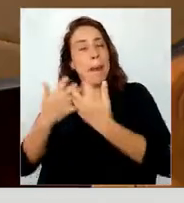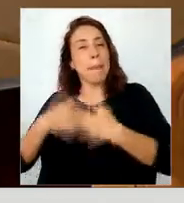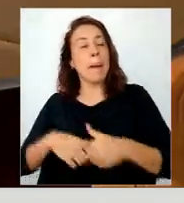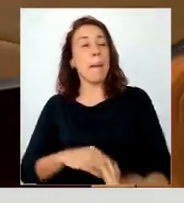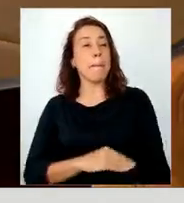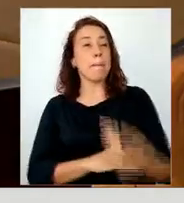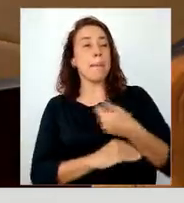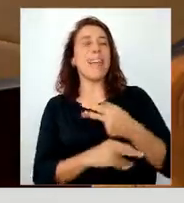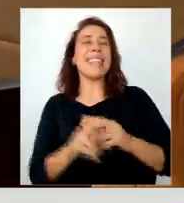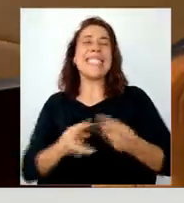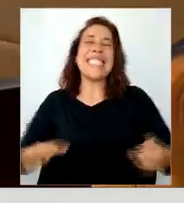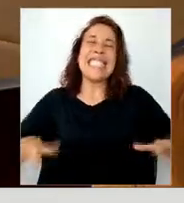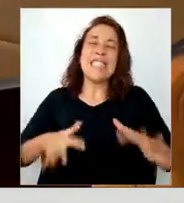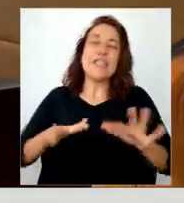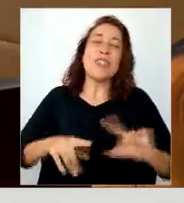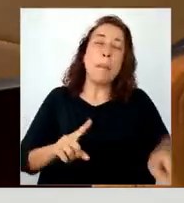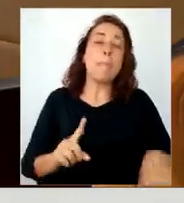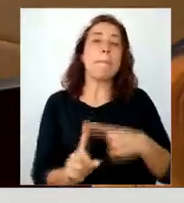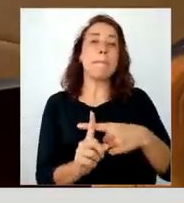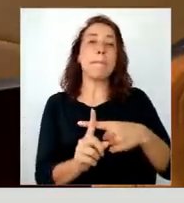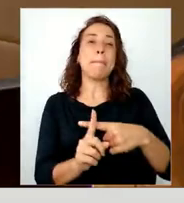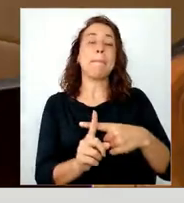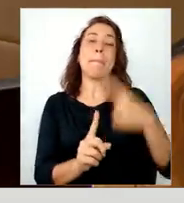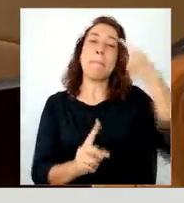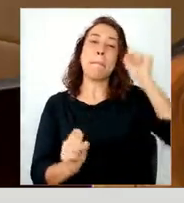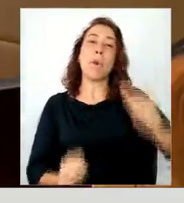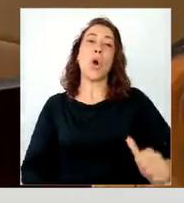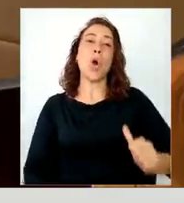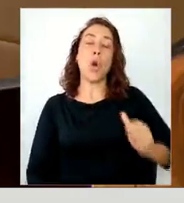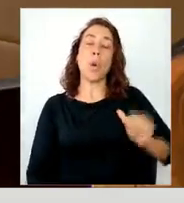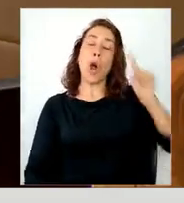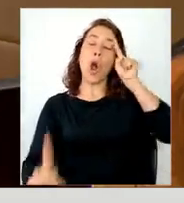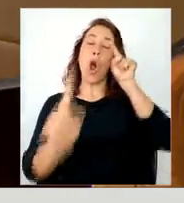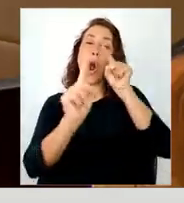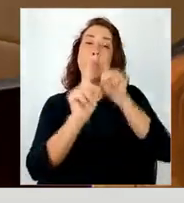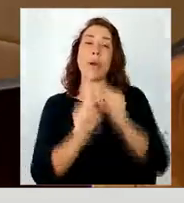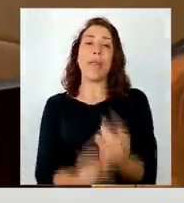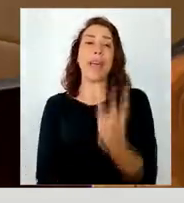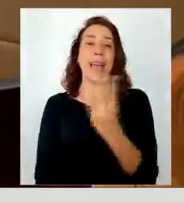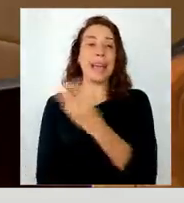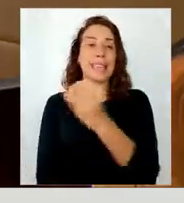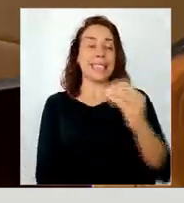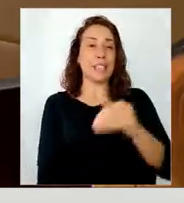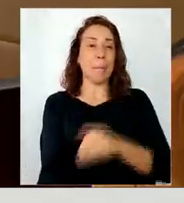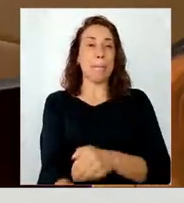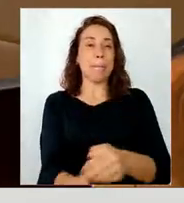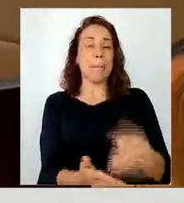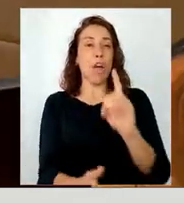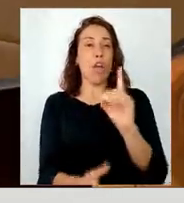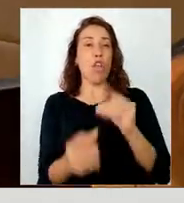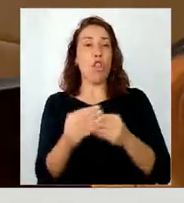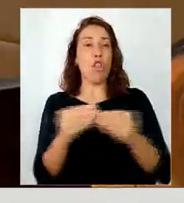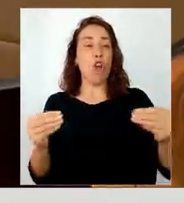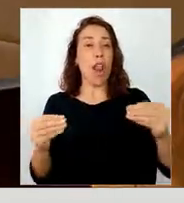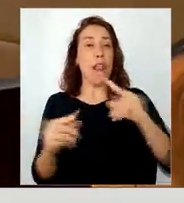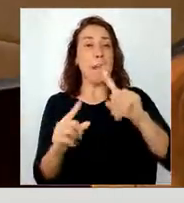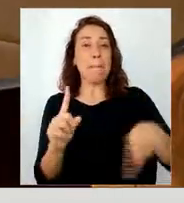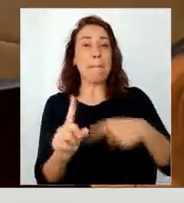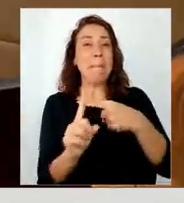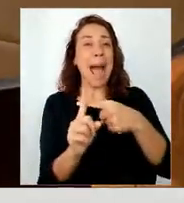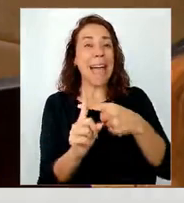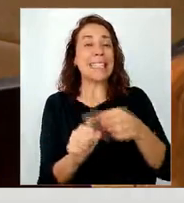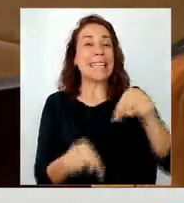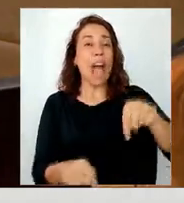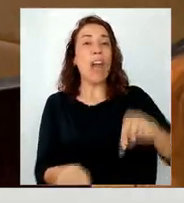adicional porque para cumplir con el objetivo de estos trescientos millones de dólares adicionales que hoy se compran en